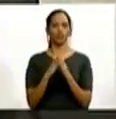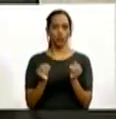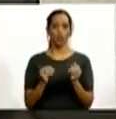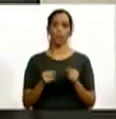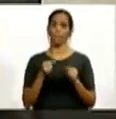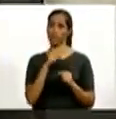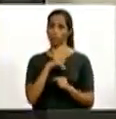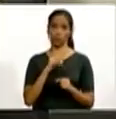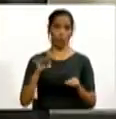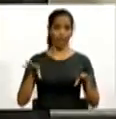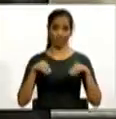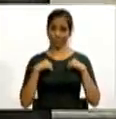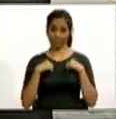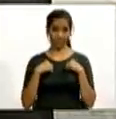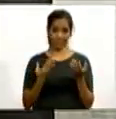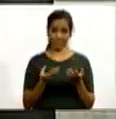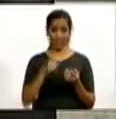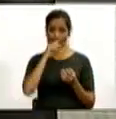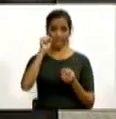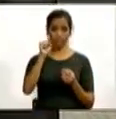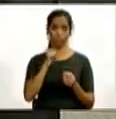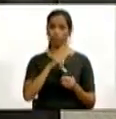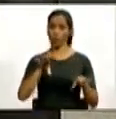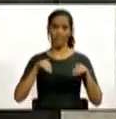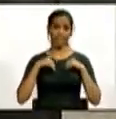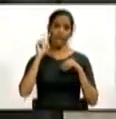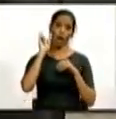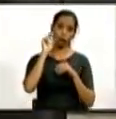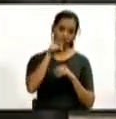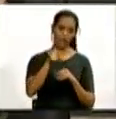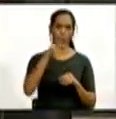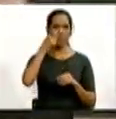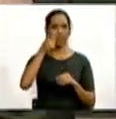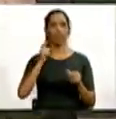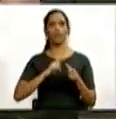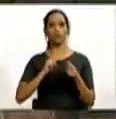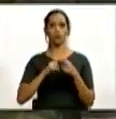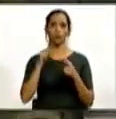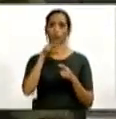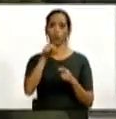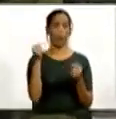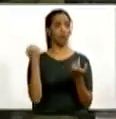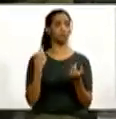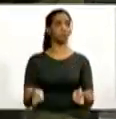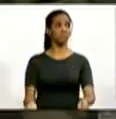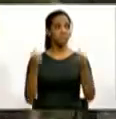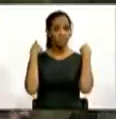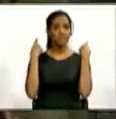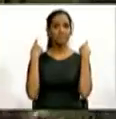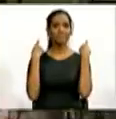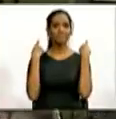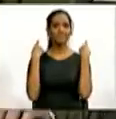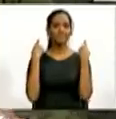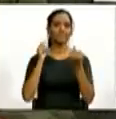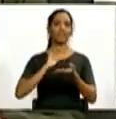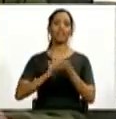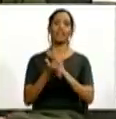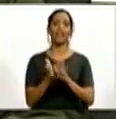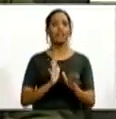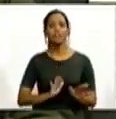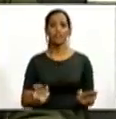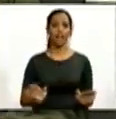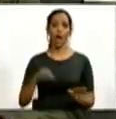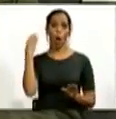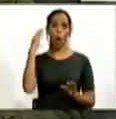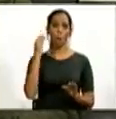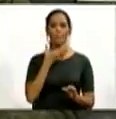si no reconocen a Nicolás, por ende no lo reconocen. A usted como fiscal, entonces yo a usted no les hago caso a ningún tipo de lucha y que le denuncien a la pajarraca en